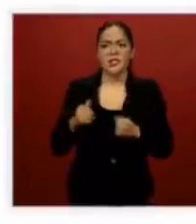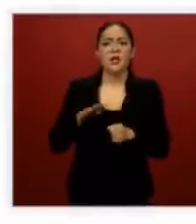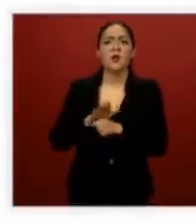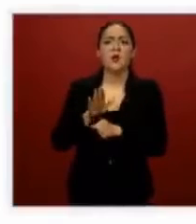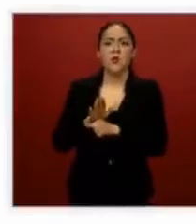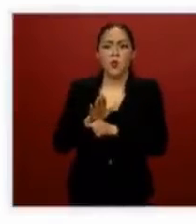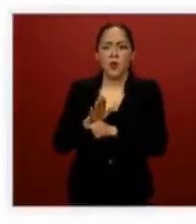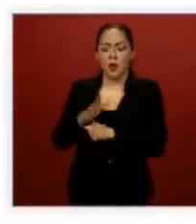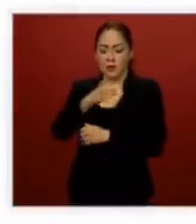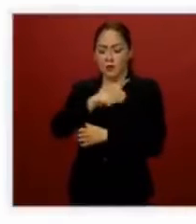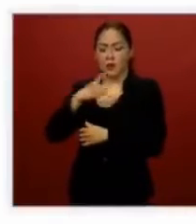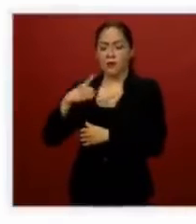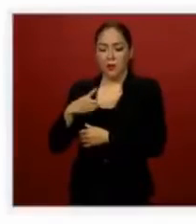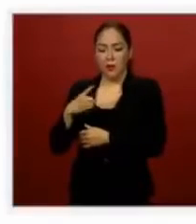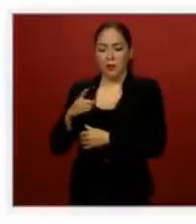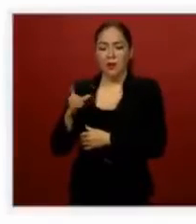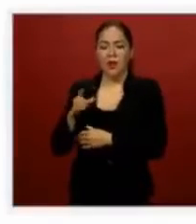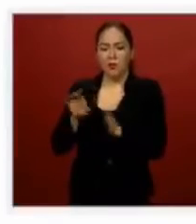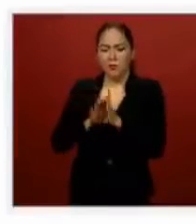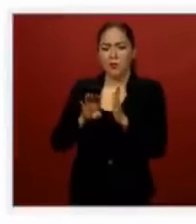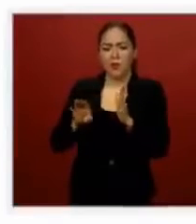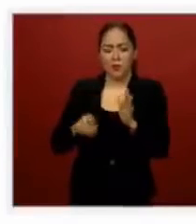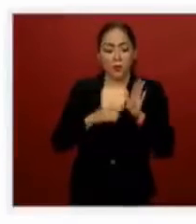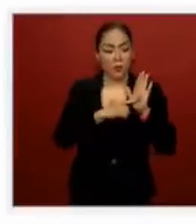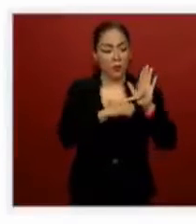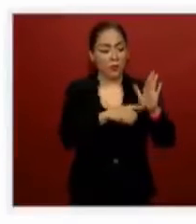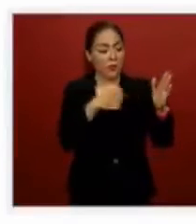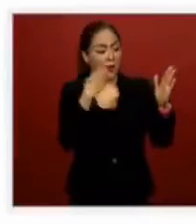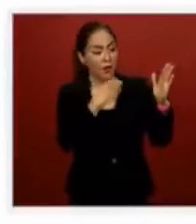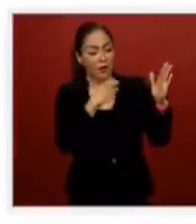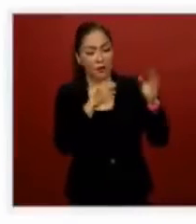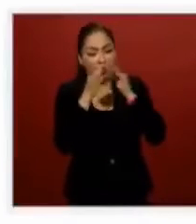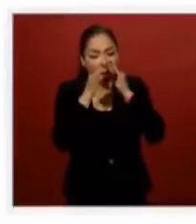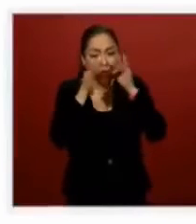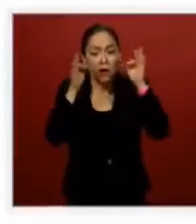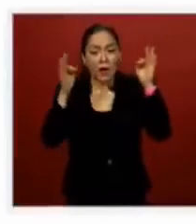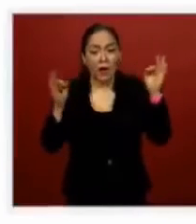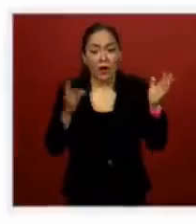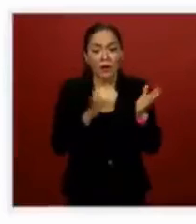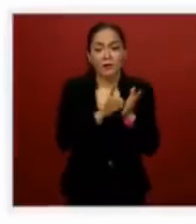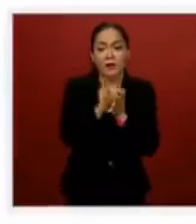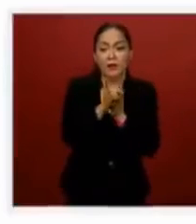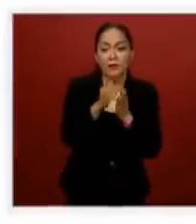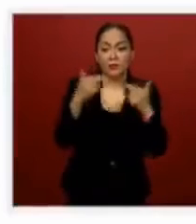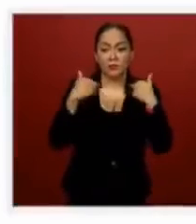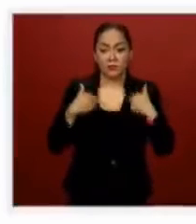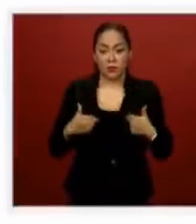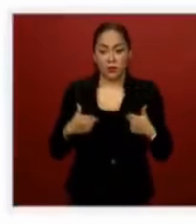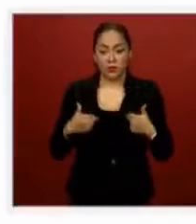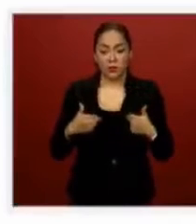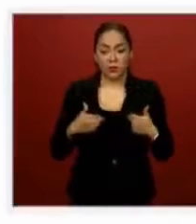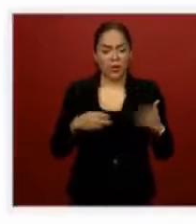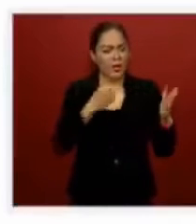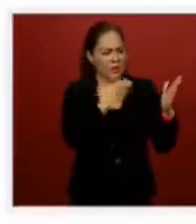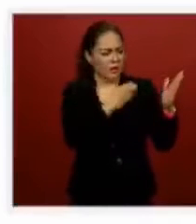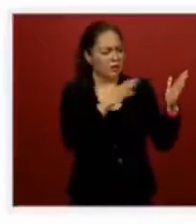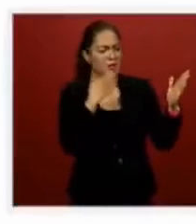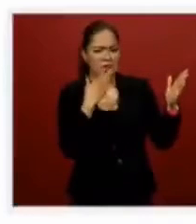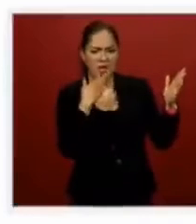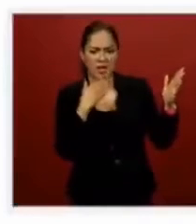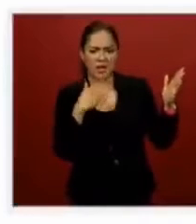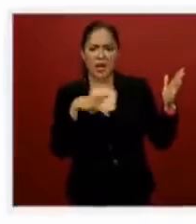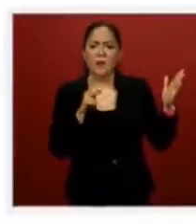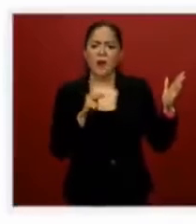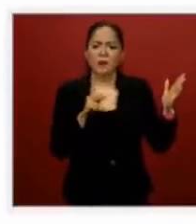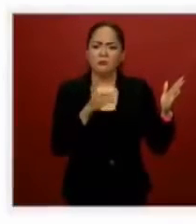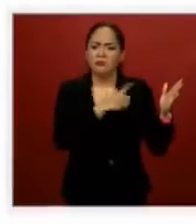le presentaron la Declaración Universal de los Derechos Humanos, él dijo, me parece fabulosa, pero no veo los deberes. Cuando a